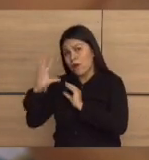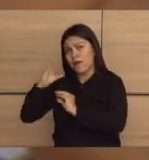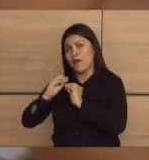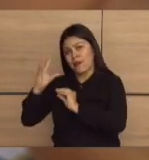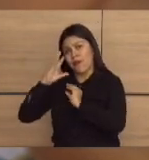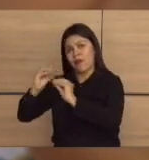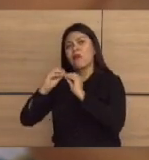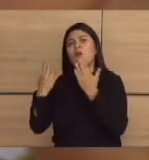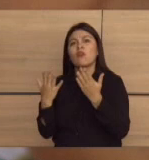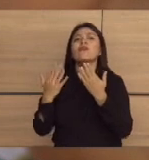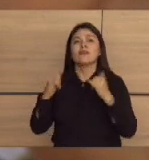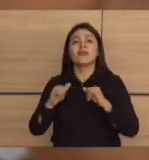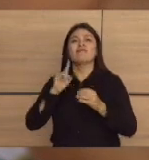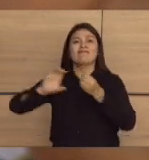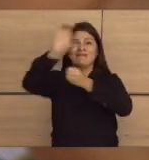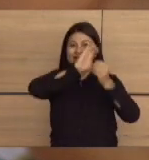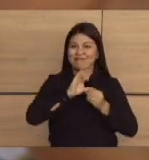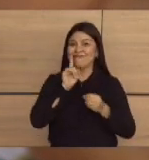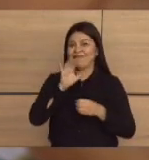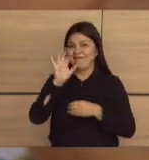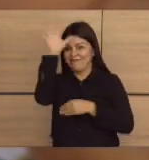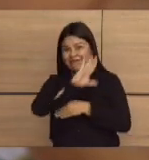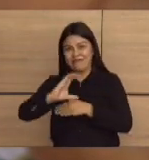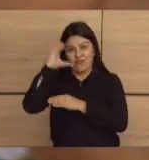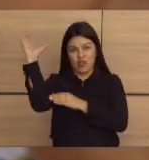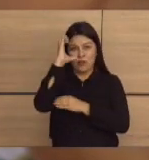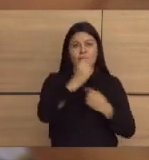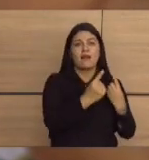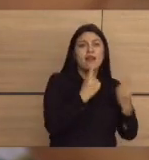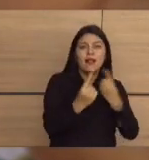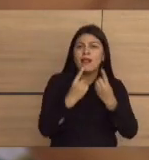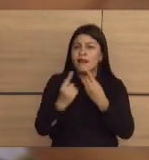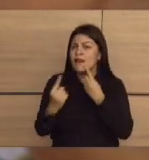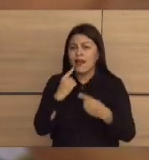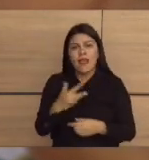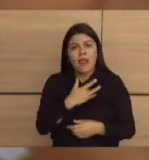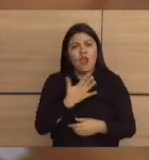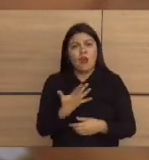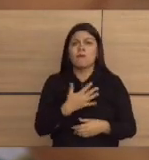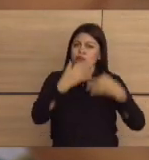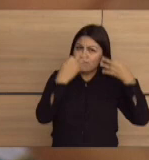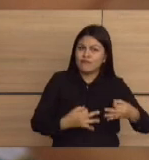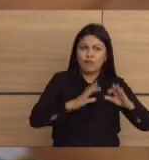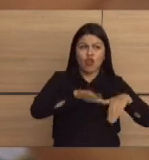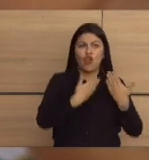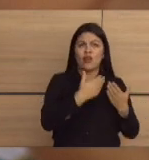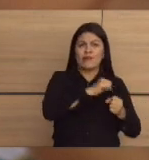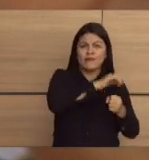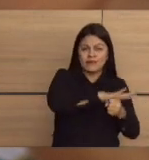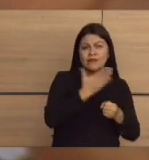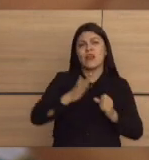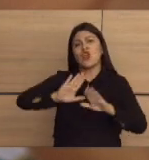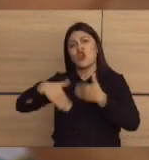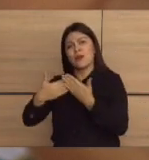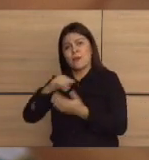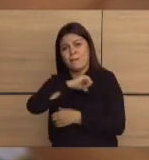las distintas zonas del país. Conversaciones que se han vivido en colegios oficiales, en colegios privados, en las instituciones